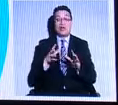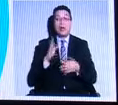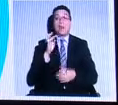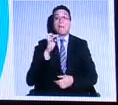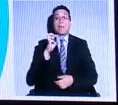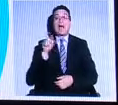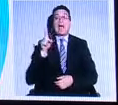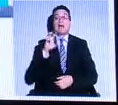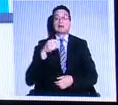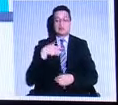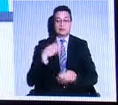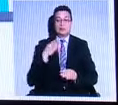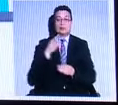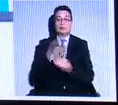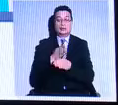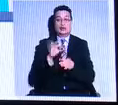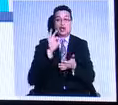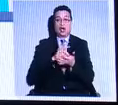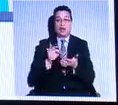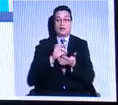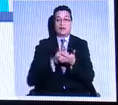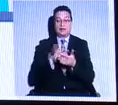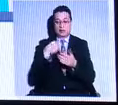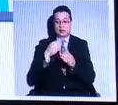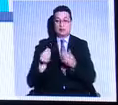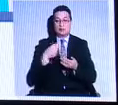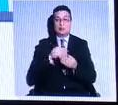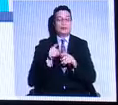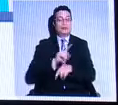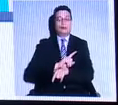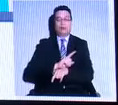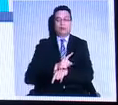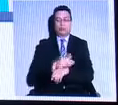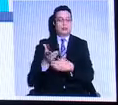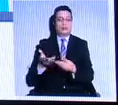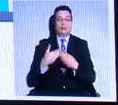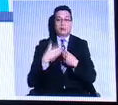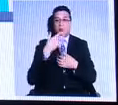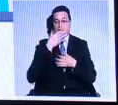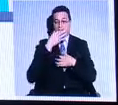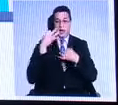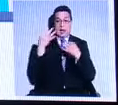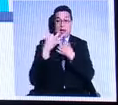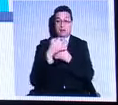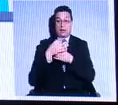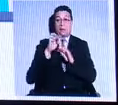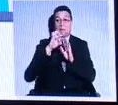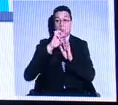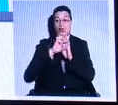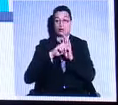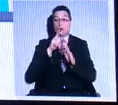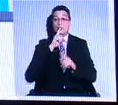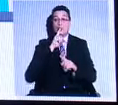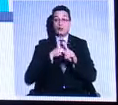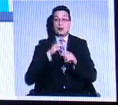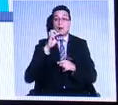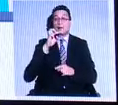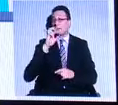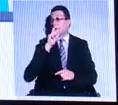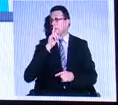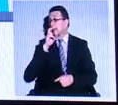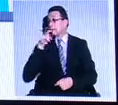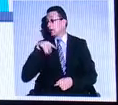Entonces, fui a una oficina a hacer la reposición y me la entregaron de inmediato. Me explicaron que el proyecto se llama TNE In Situ y